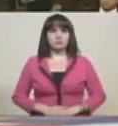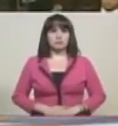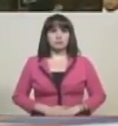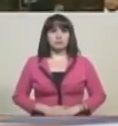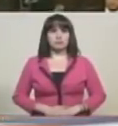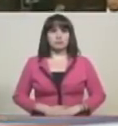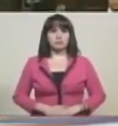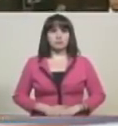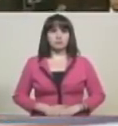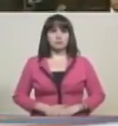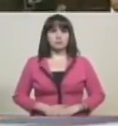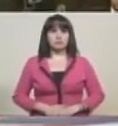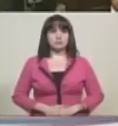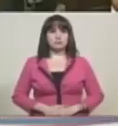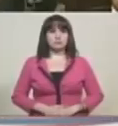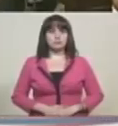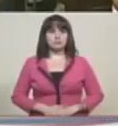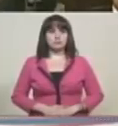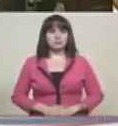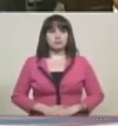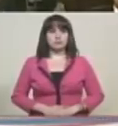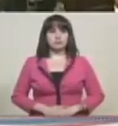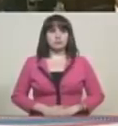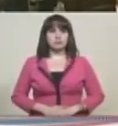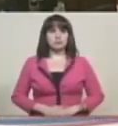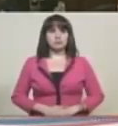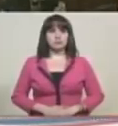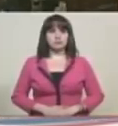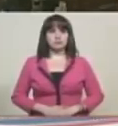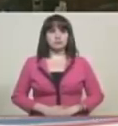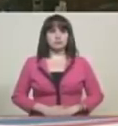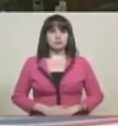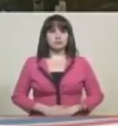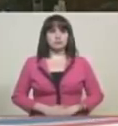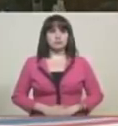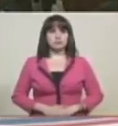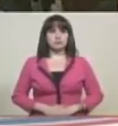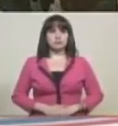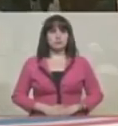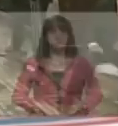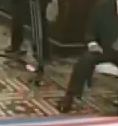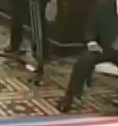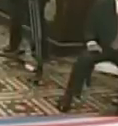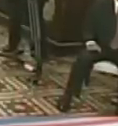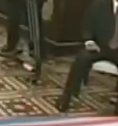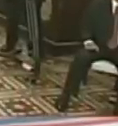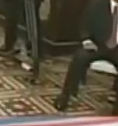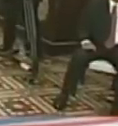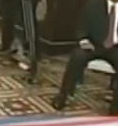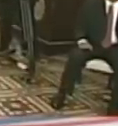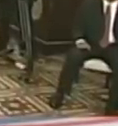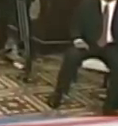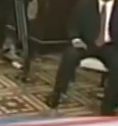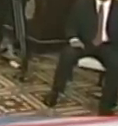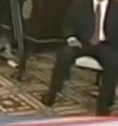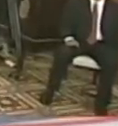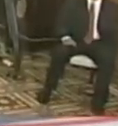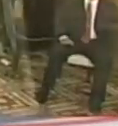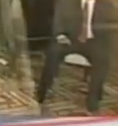¿Qué hacen en los Estados Unidos al que especula 1000%, 10000% el precio de un producto? ¿Preso?